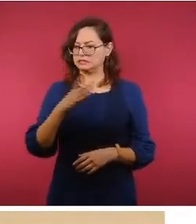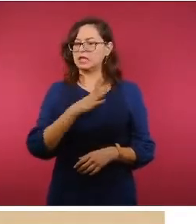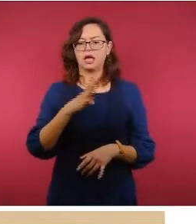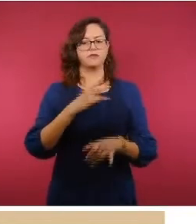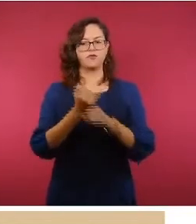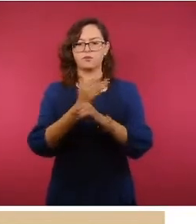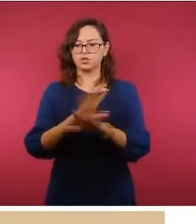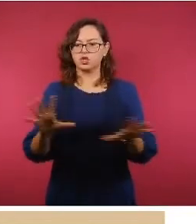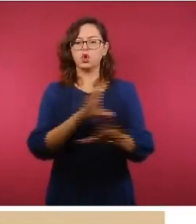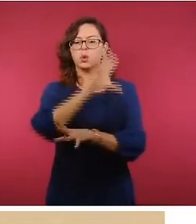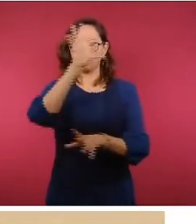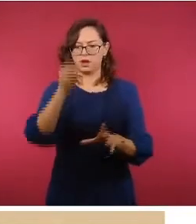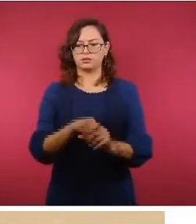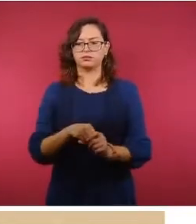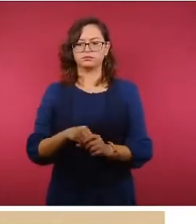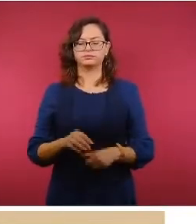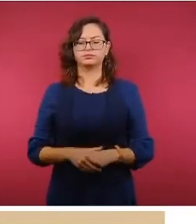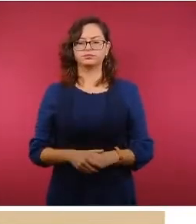encontrar.